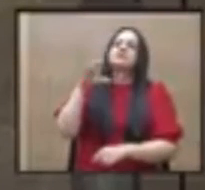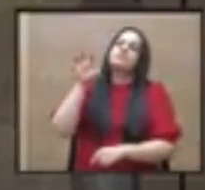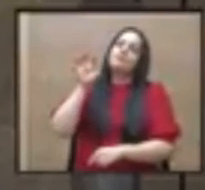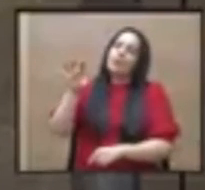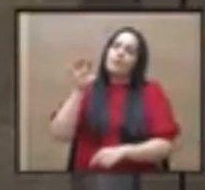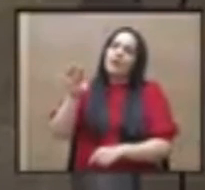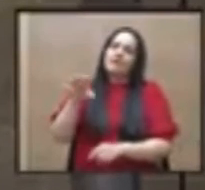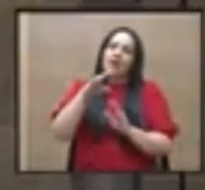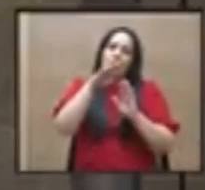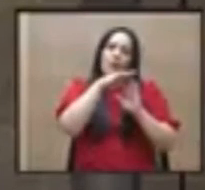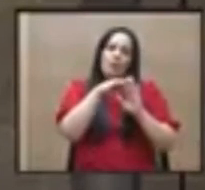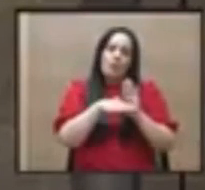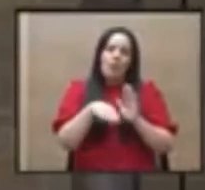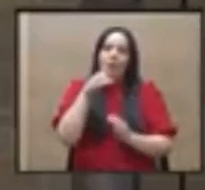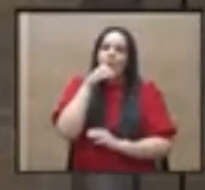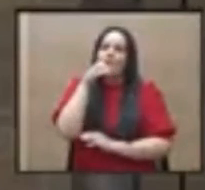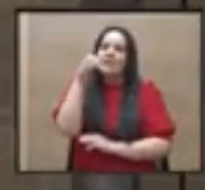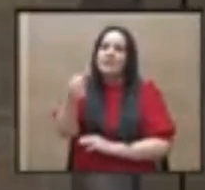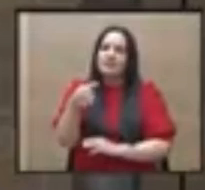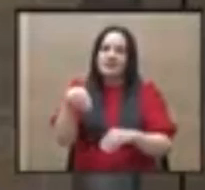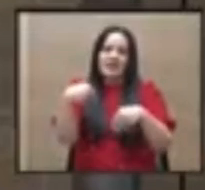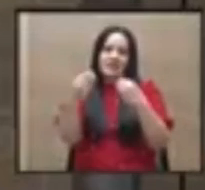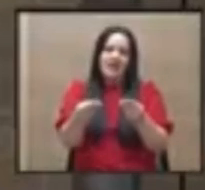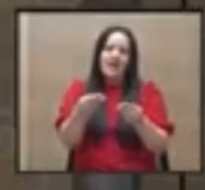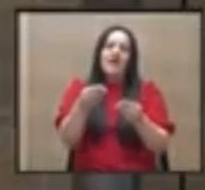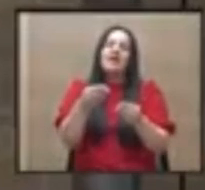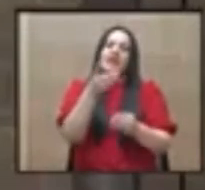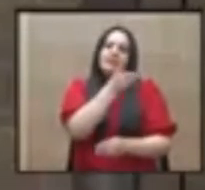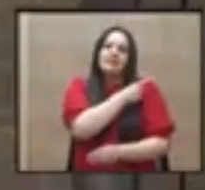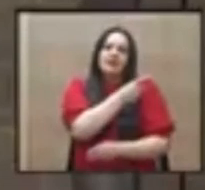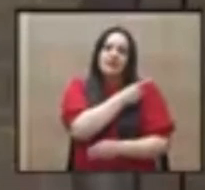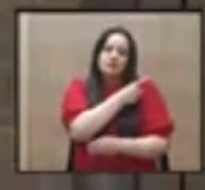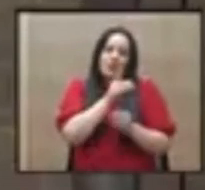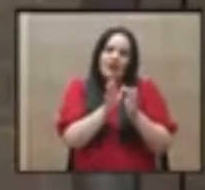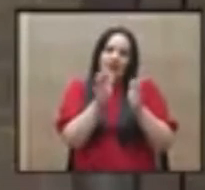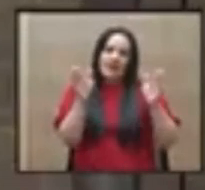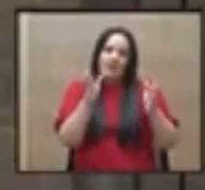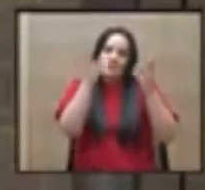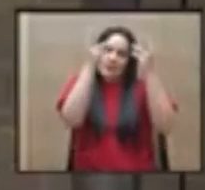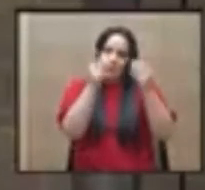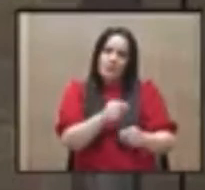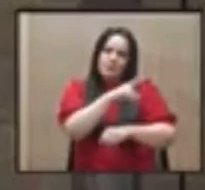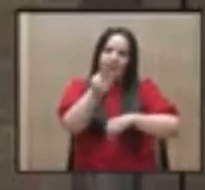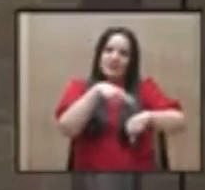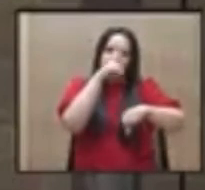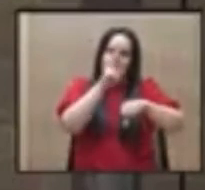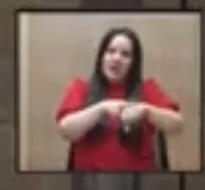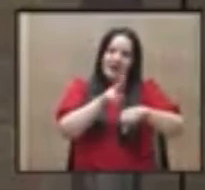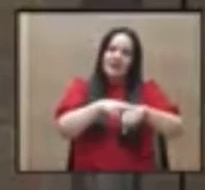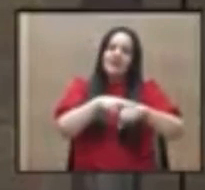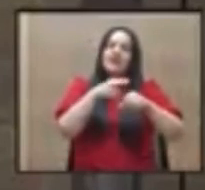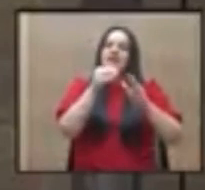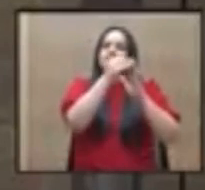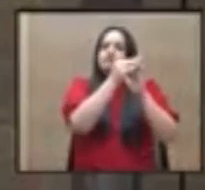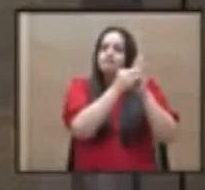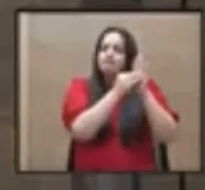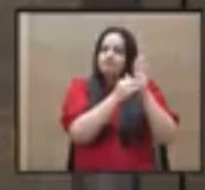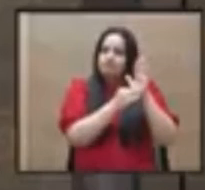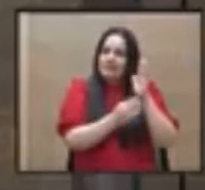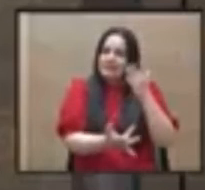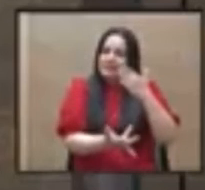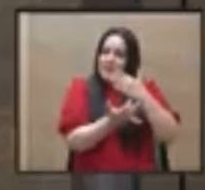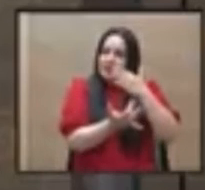recomendaciones que da la misma Dirección General de Presupuesto Nacional, que emitió una serie de lineamientos